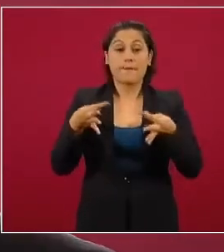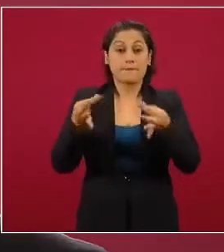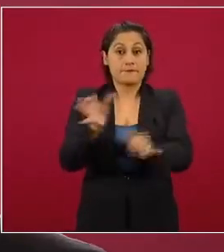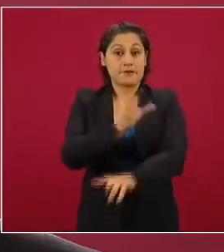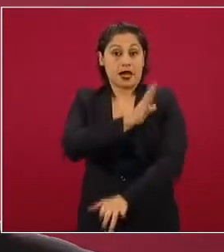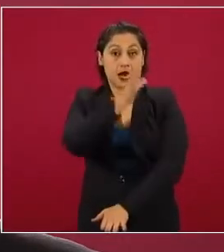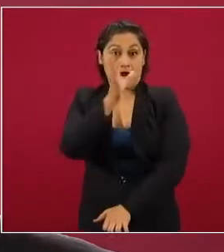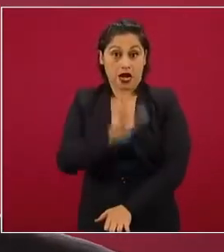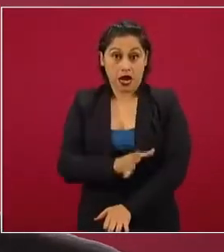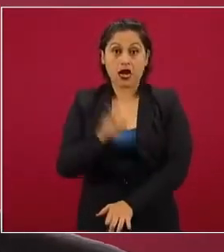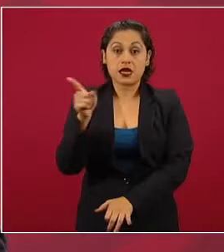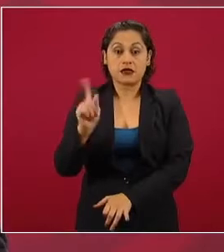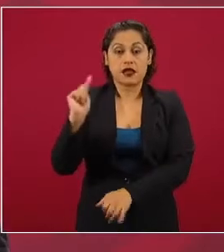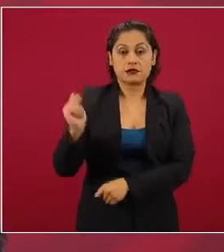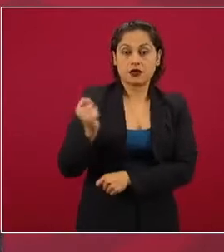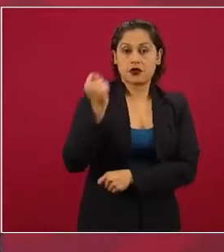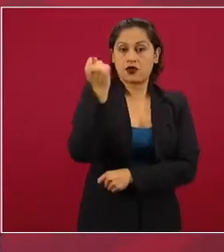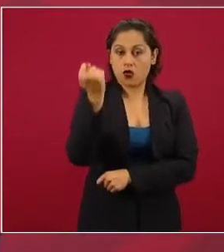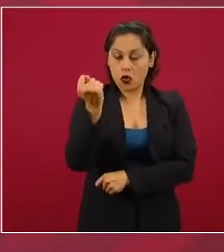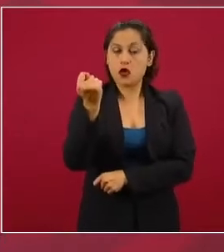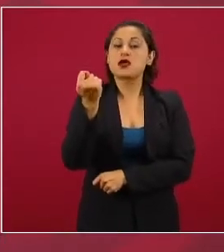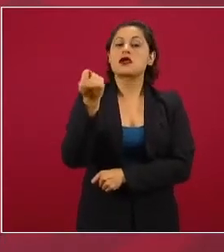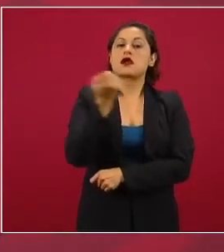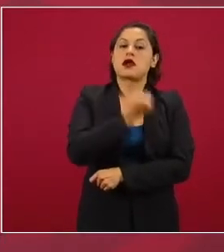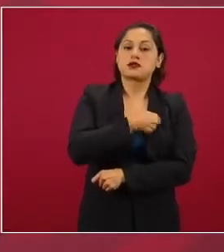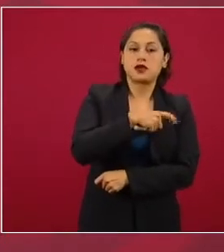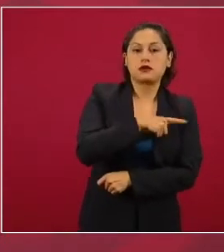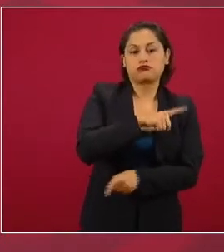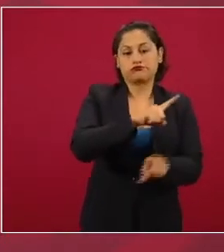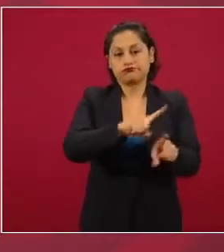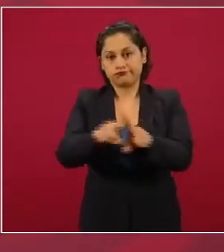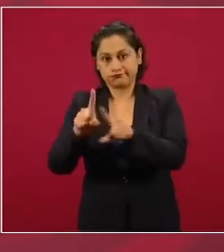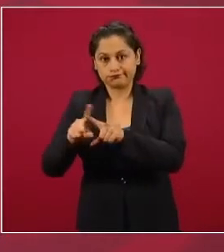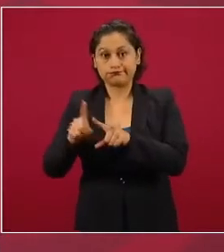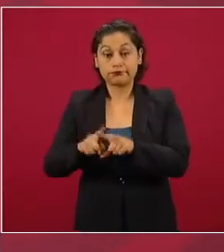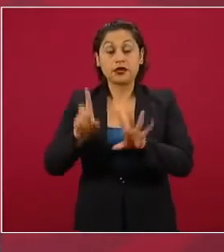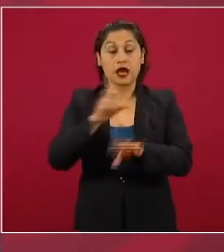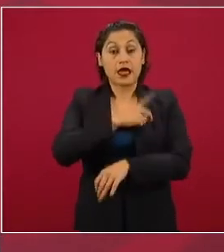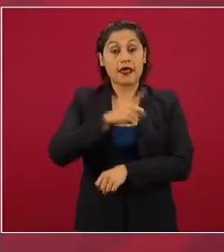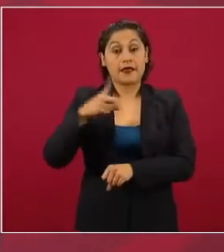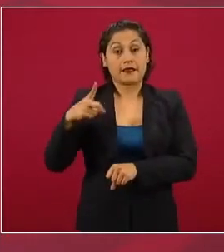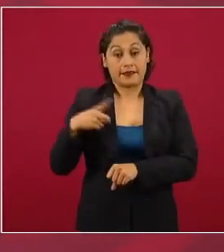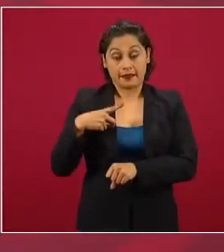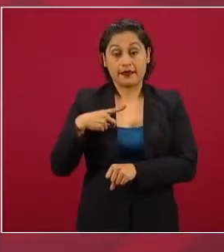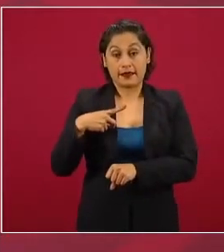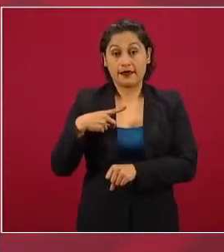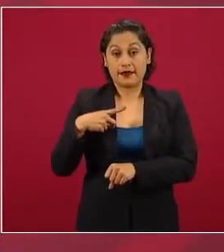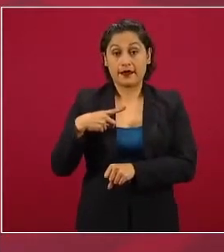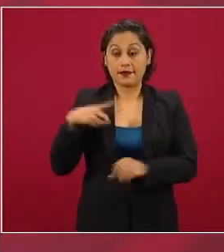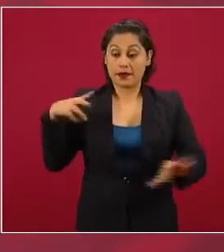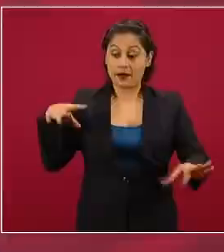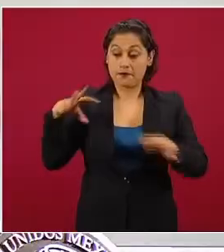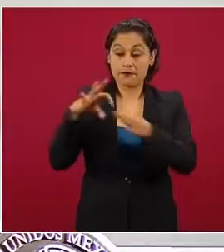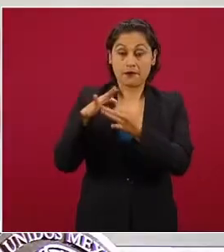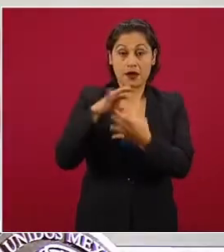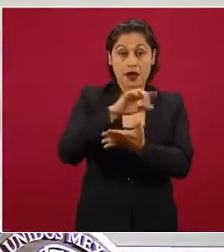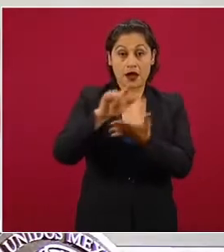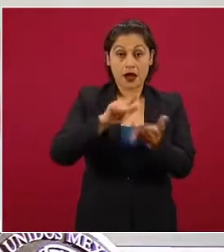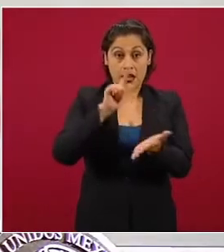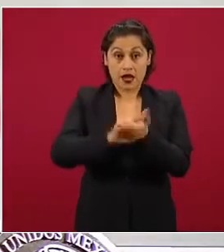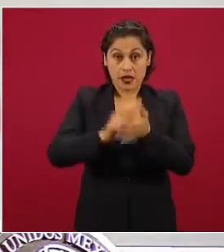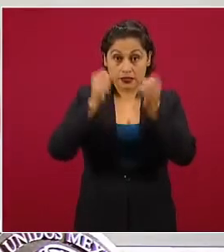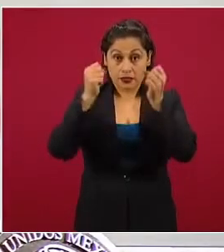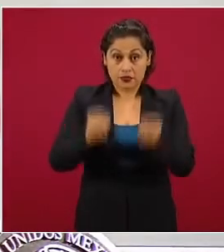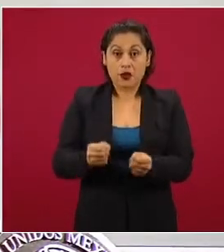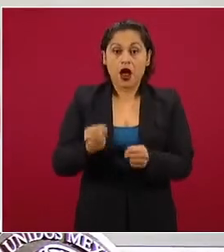vacunas, tecnológicas incluso, a los márgenes de seguridad esperados de acuerdo a la información hasta